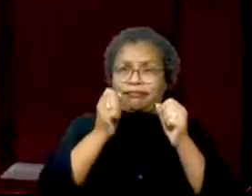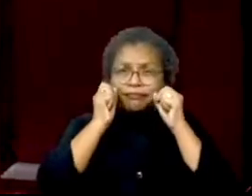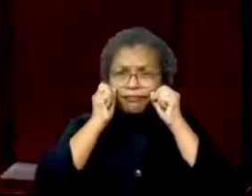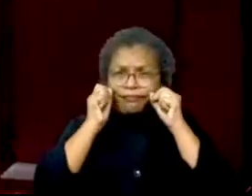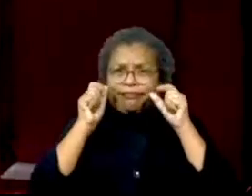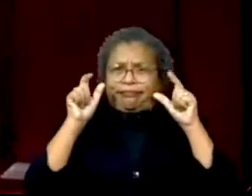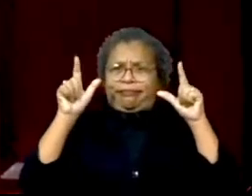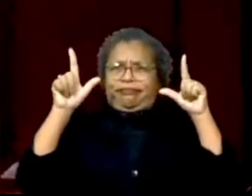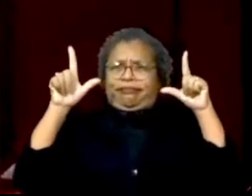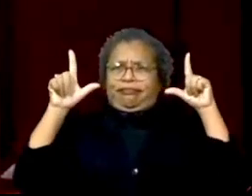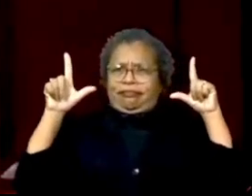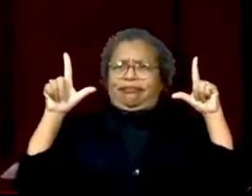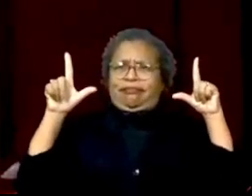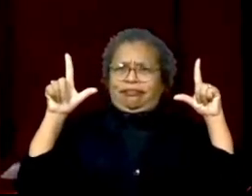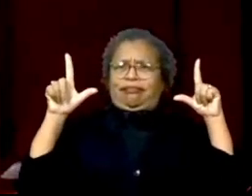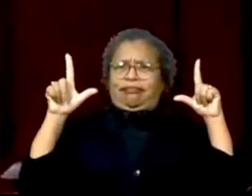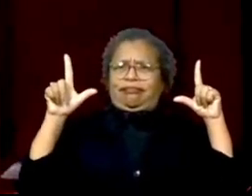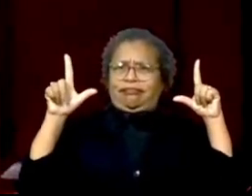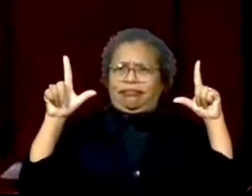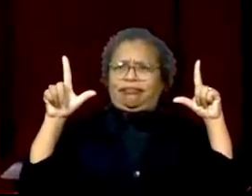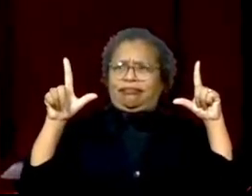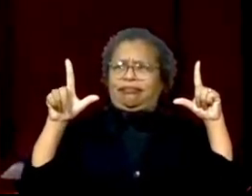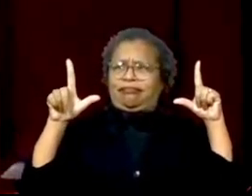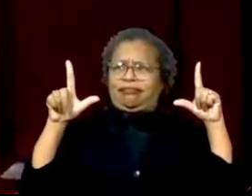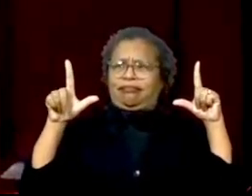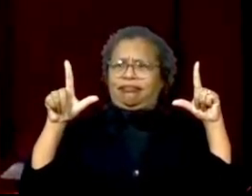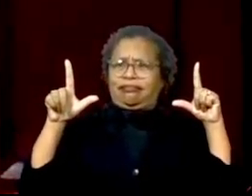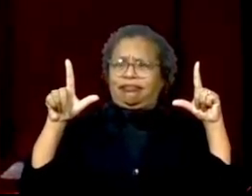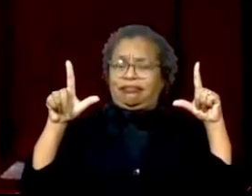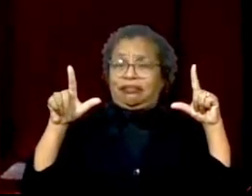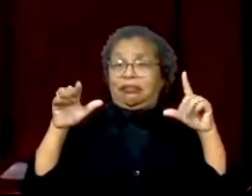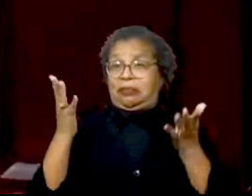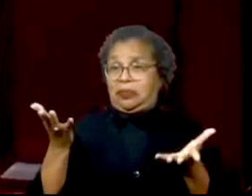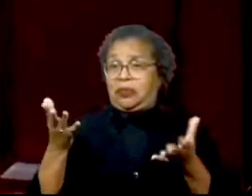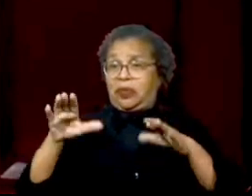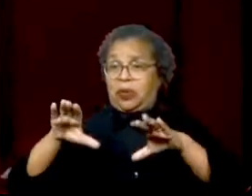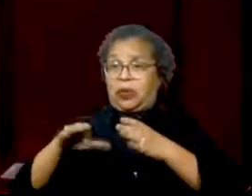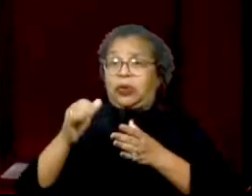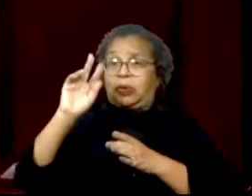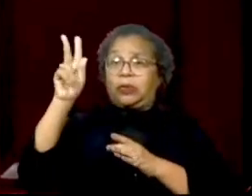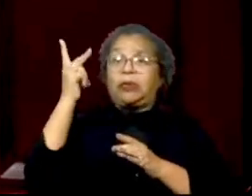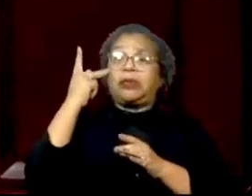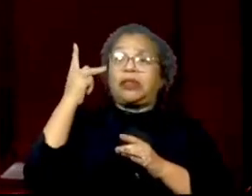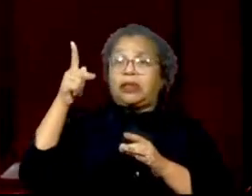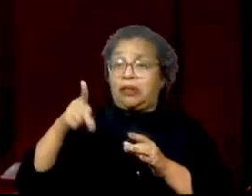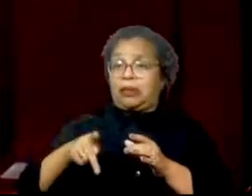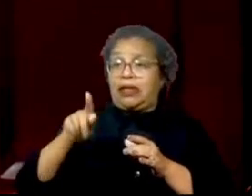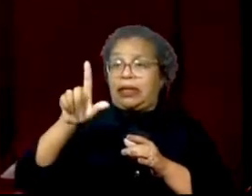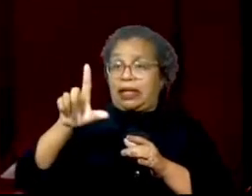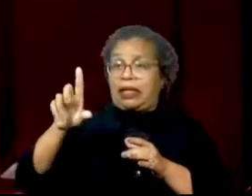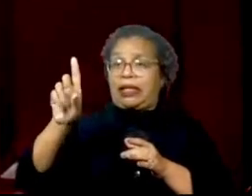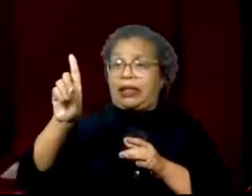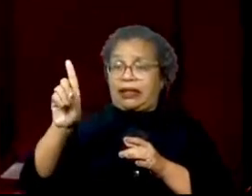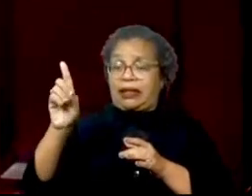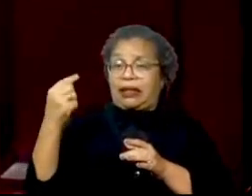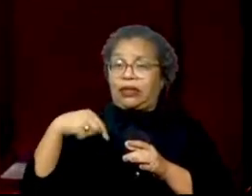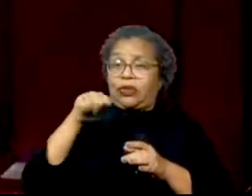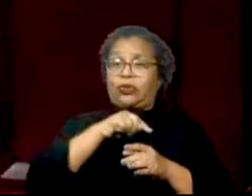inclusive cuando en el bloque del Partido de la Liberación Dominicana nos reunimos,